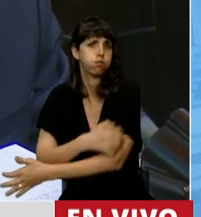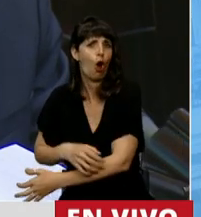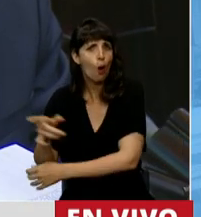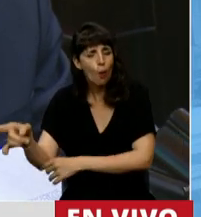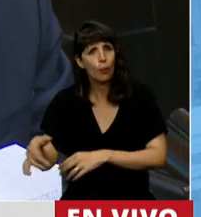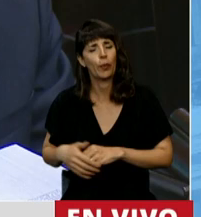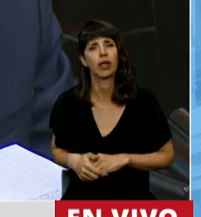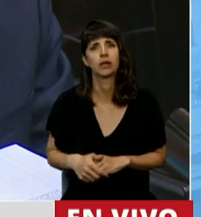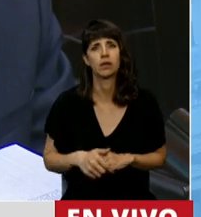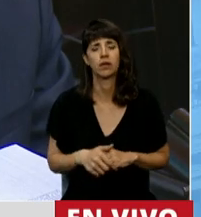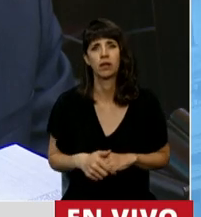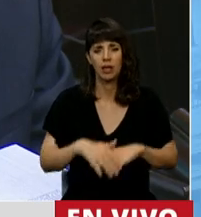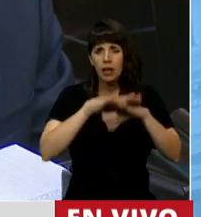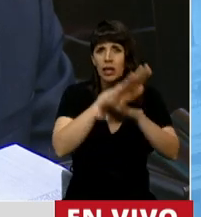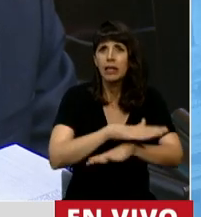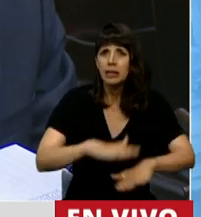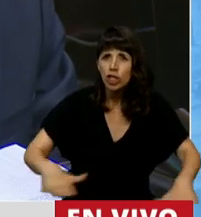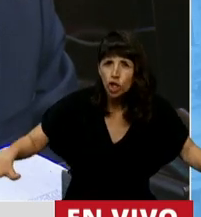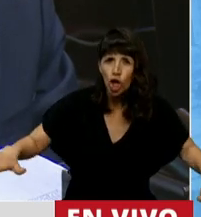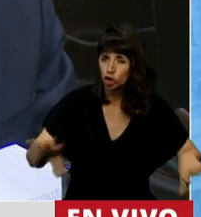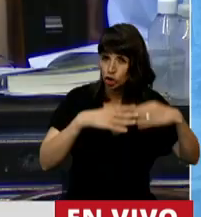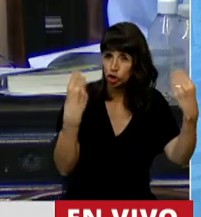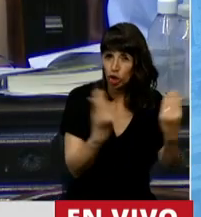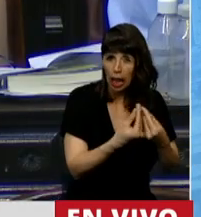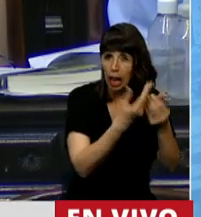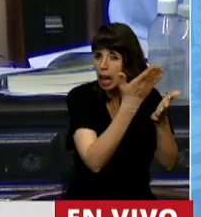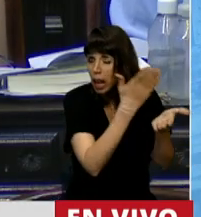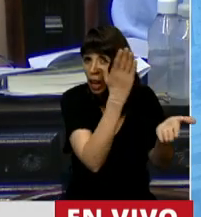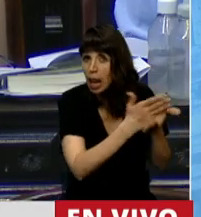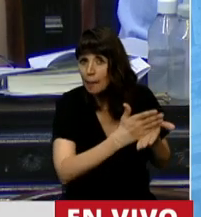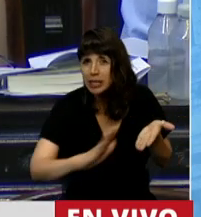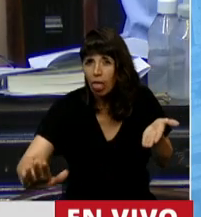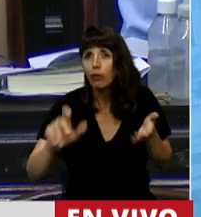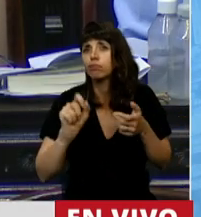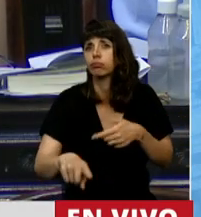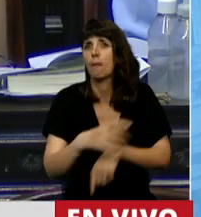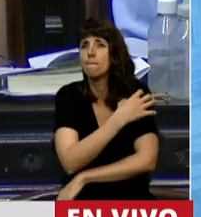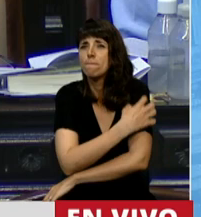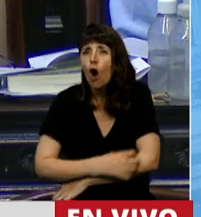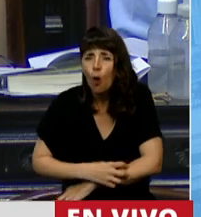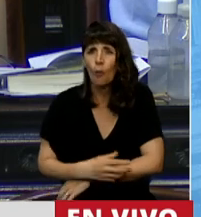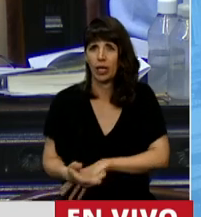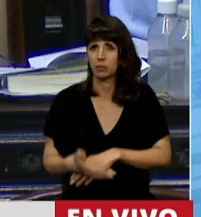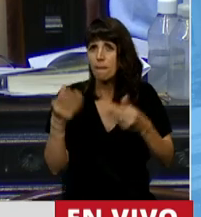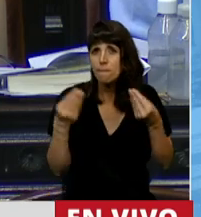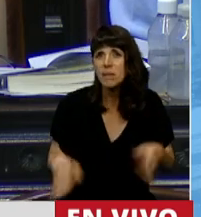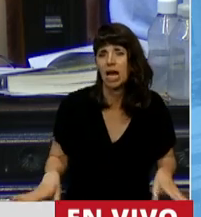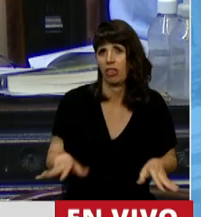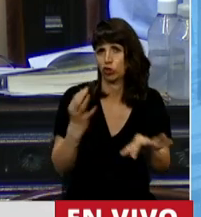más de la mitad de los niños son pobres y perdieron la continuidad